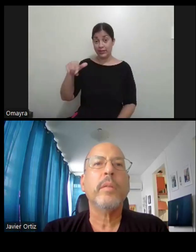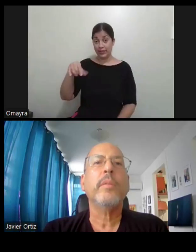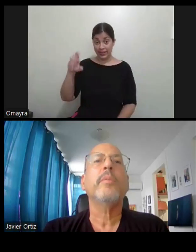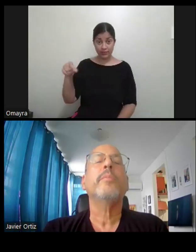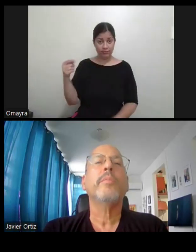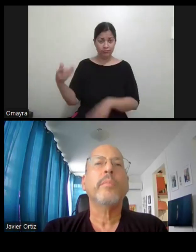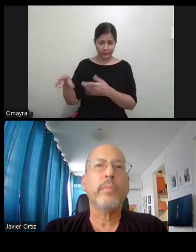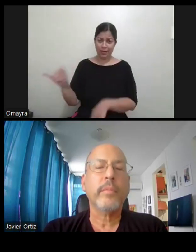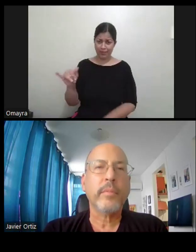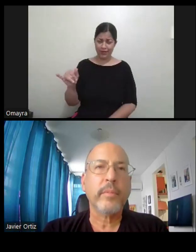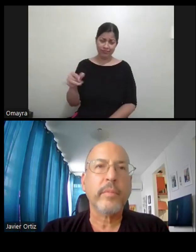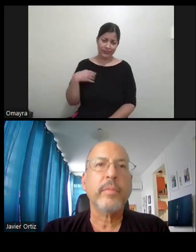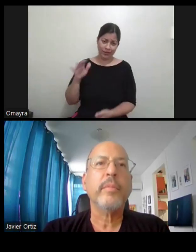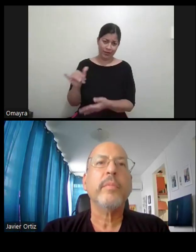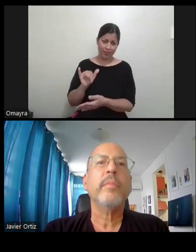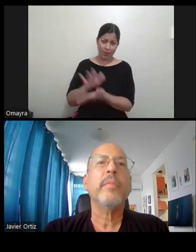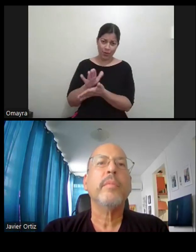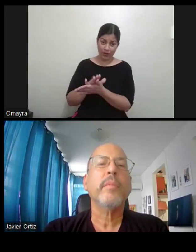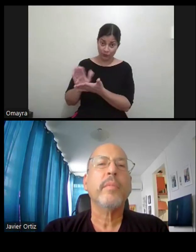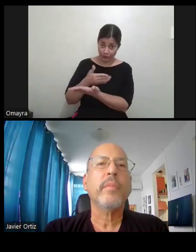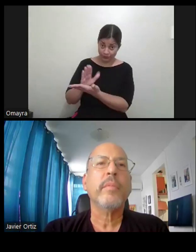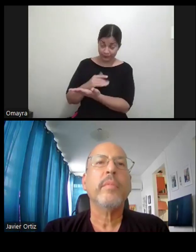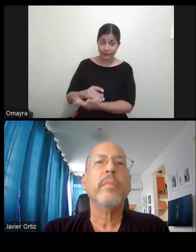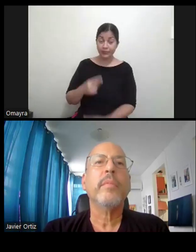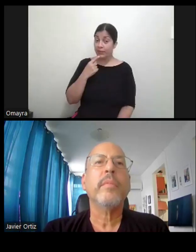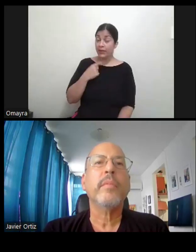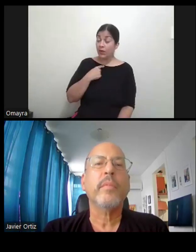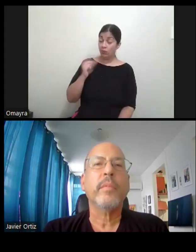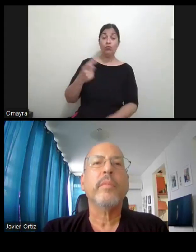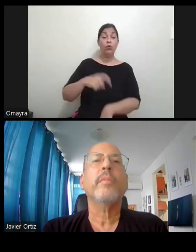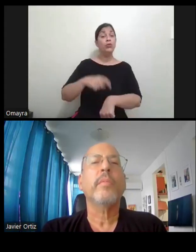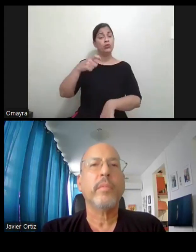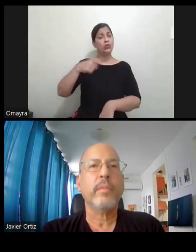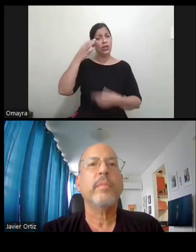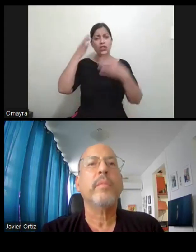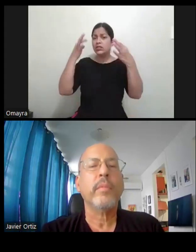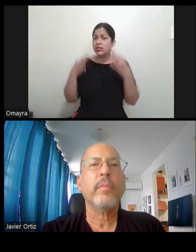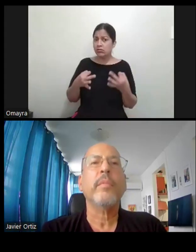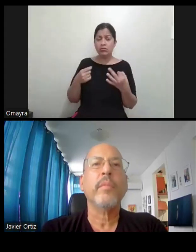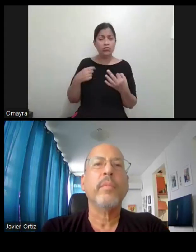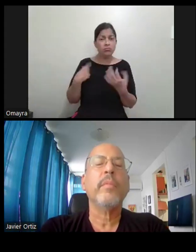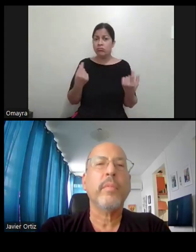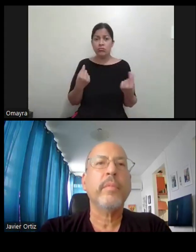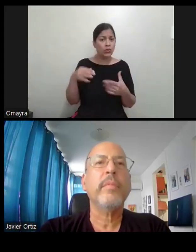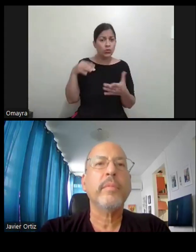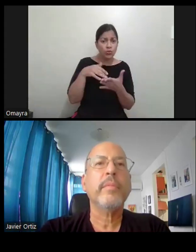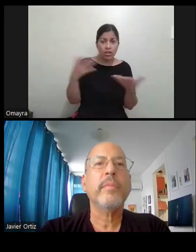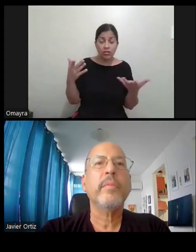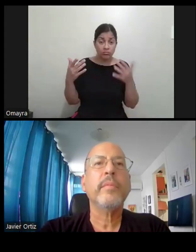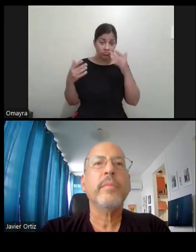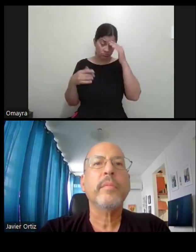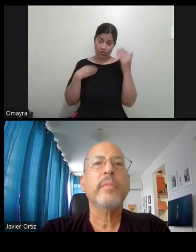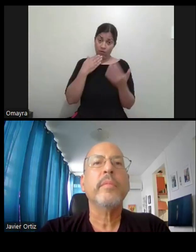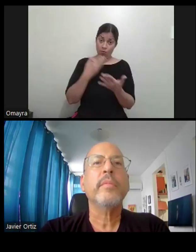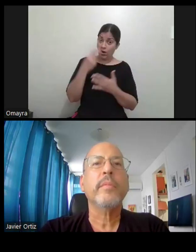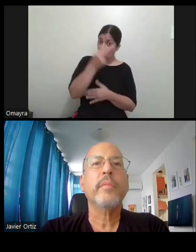Libre de Música. En un momento uno tiene que tomar decisiones, que voy a estudiar, ¿verdad? Ujú. Y uno tiene buenas notas y